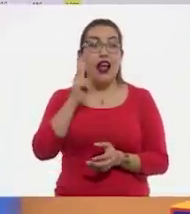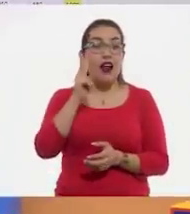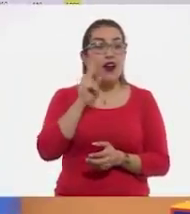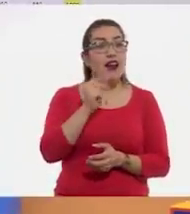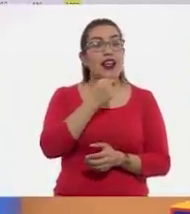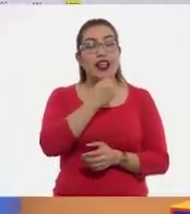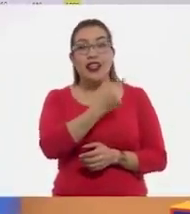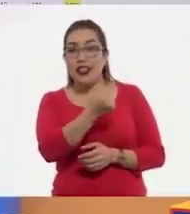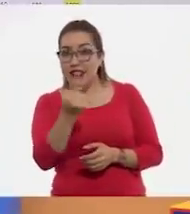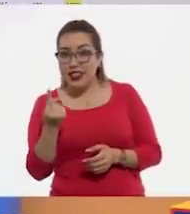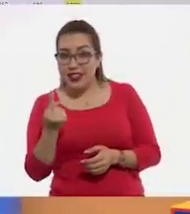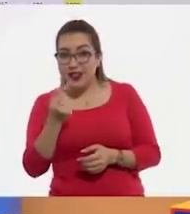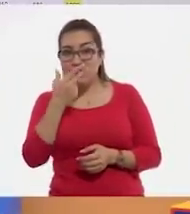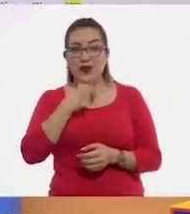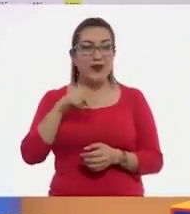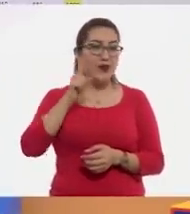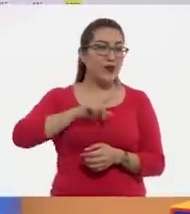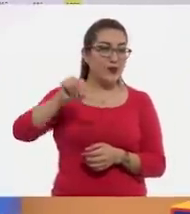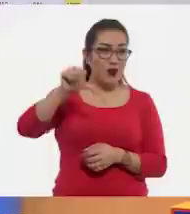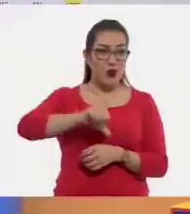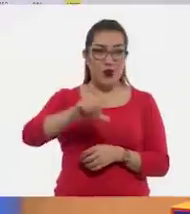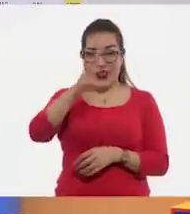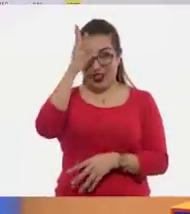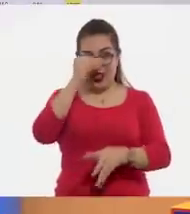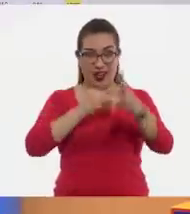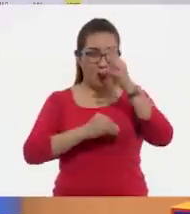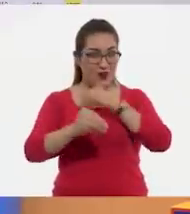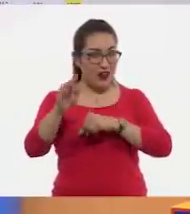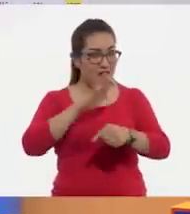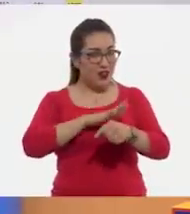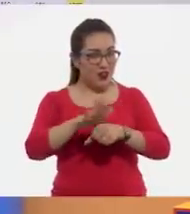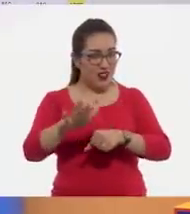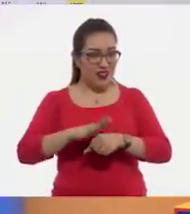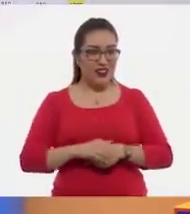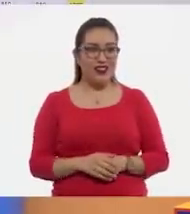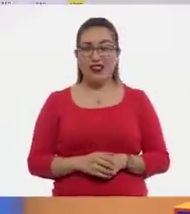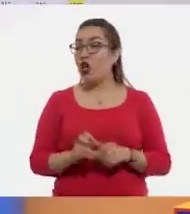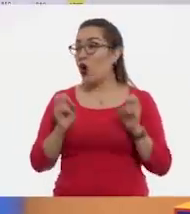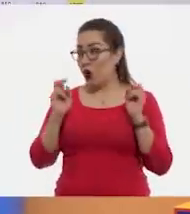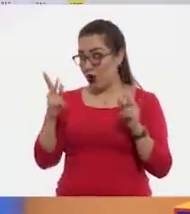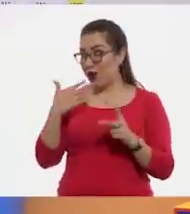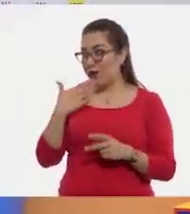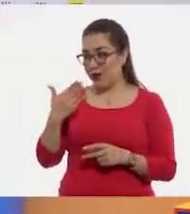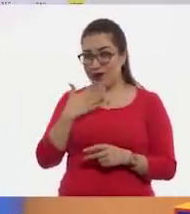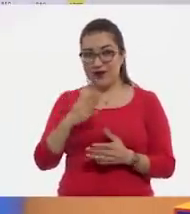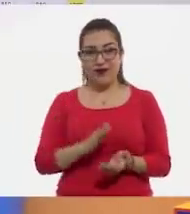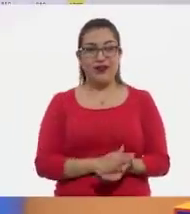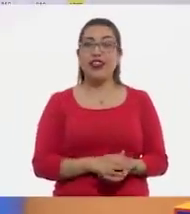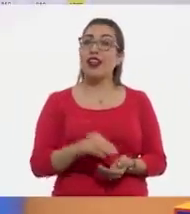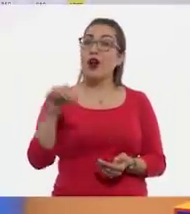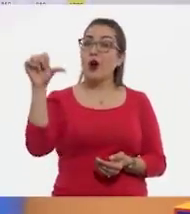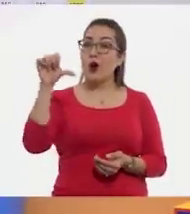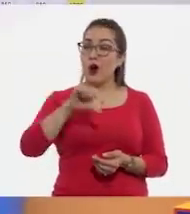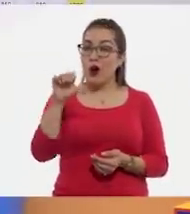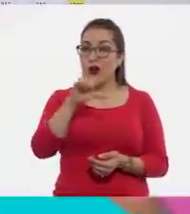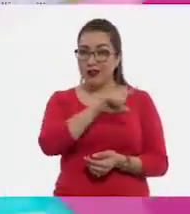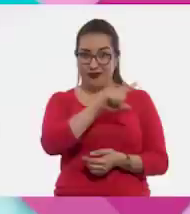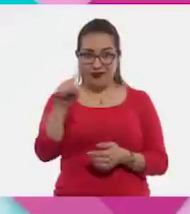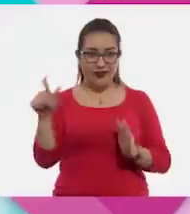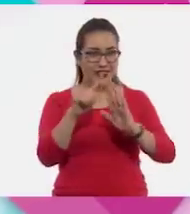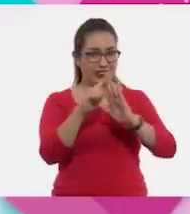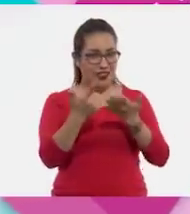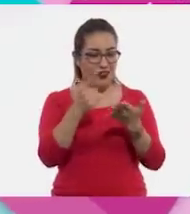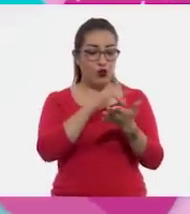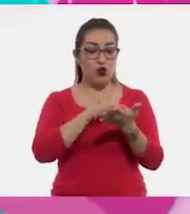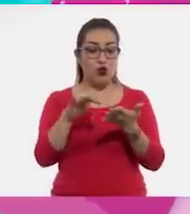los niños qué vamos a aprender? Sí, ¿sí? Me parece, bueno, muy bien. Niñas y niños, ¿qué les parece si abren su libro en la